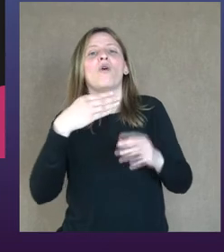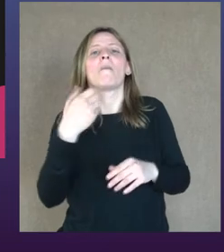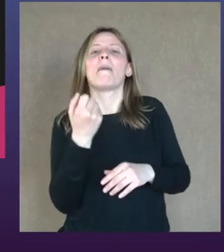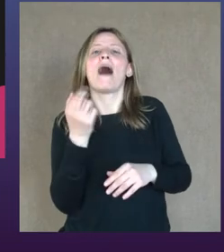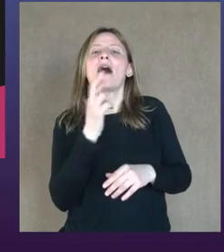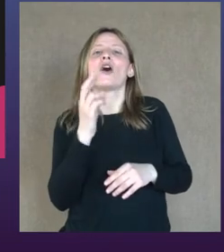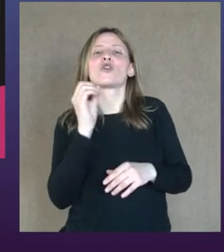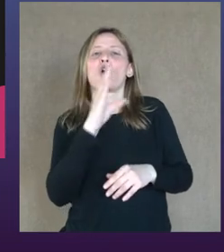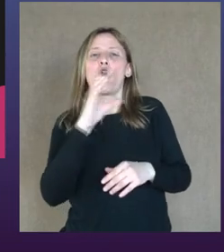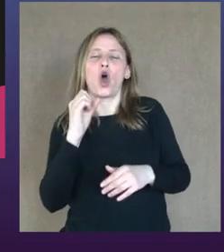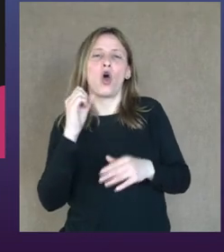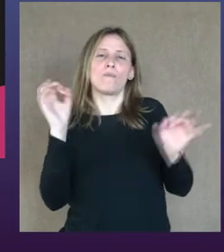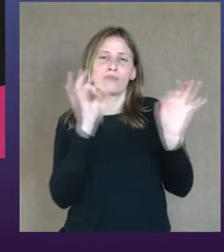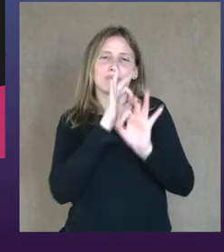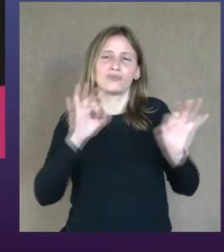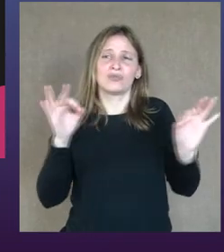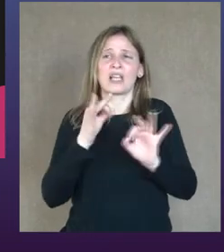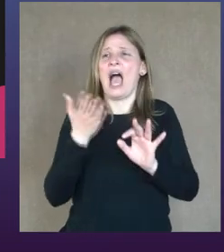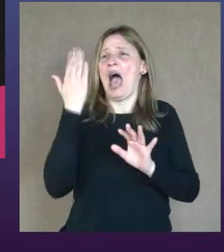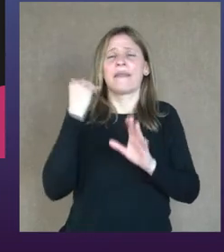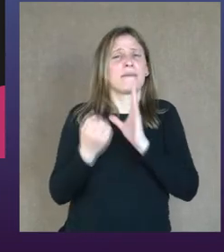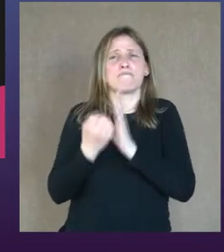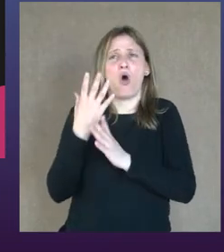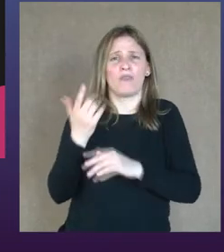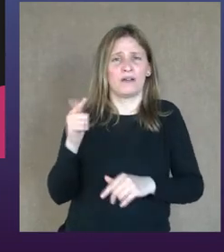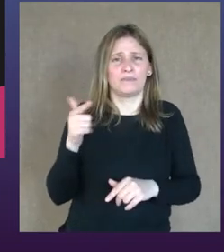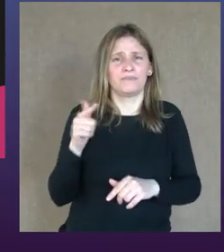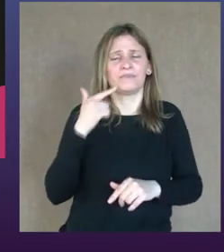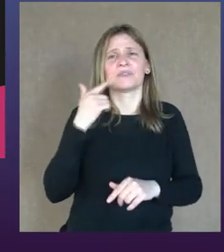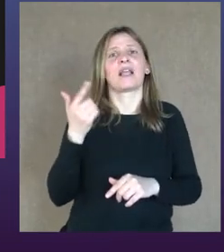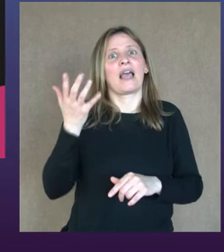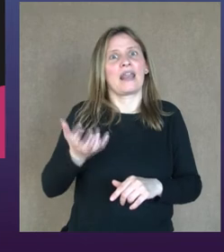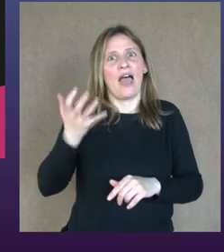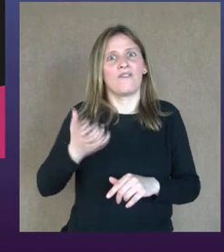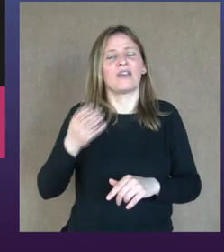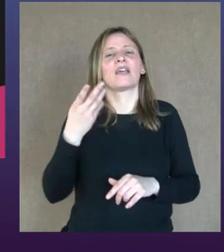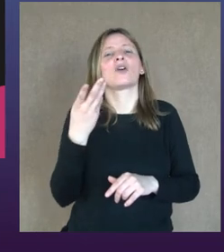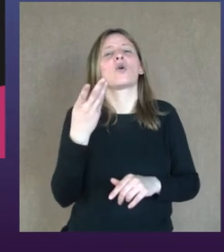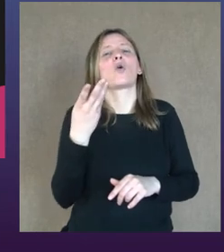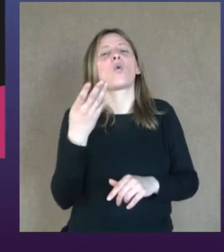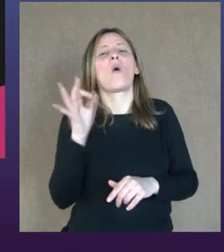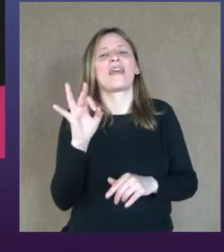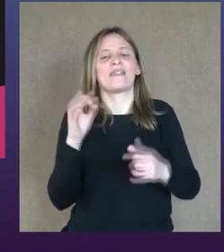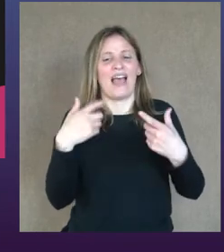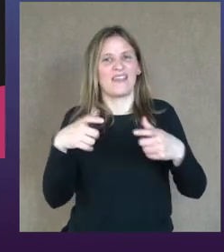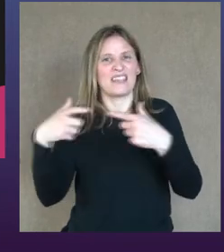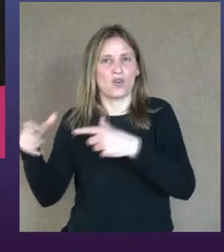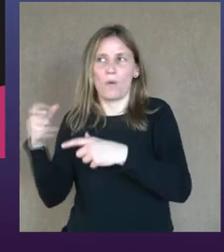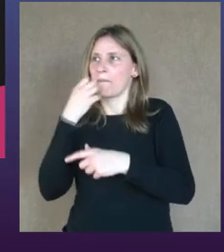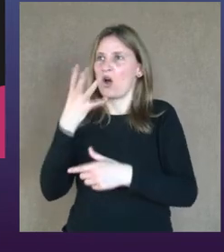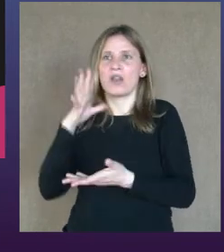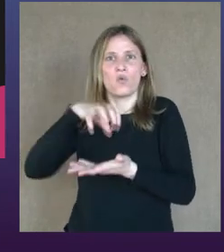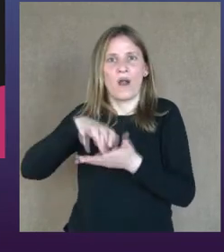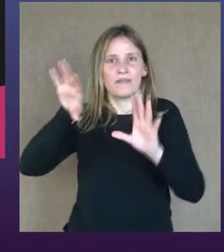momento no estaba muy de moda, estaba empezando la moda. De hecho grabé 40 discos con las mejores casas discográficas del mundo,